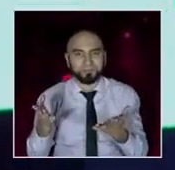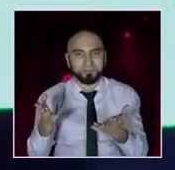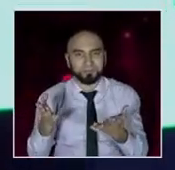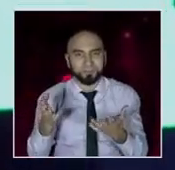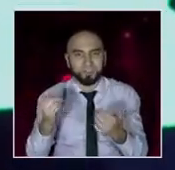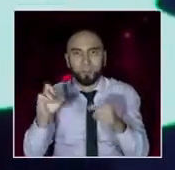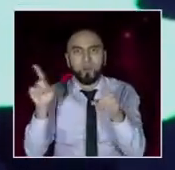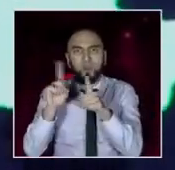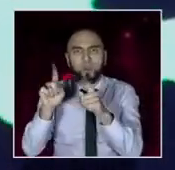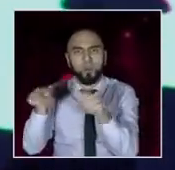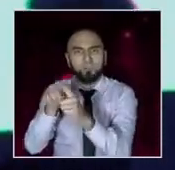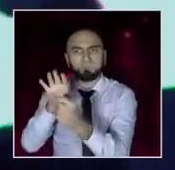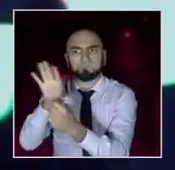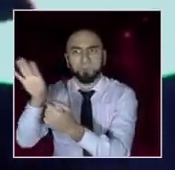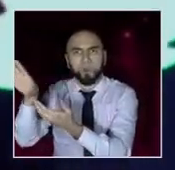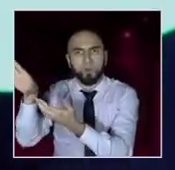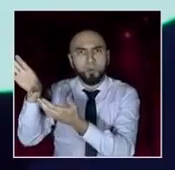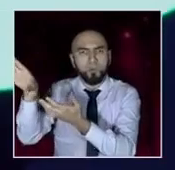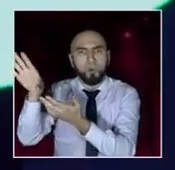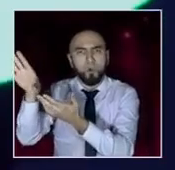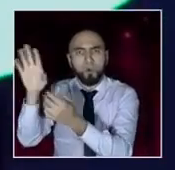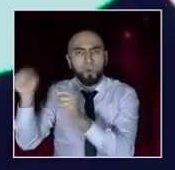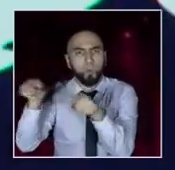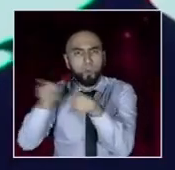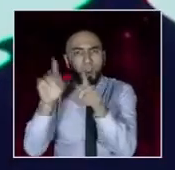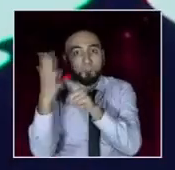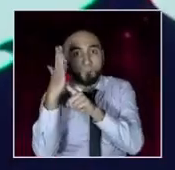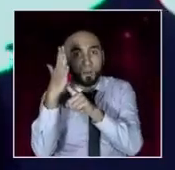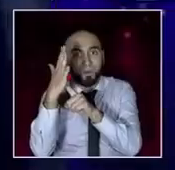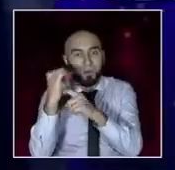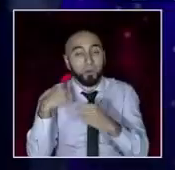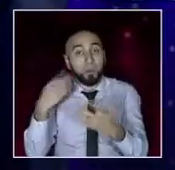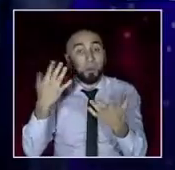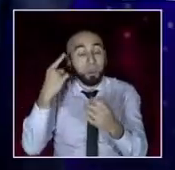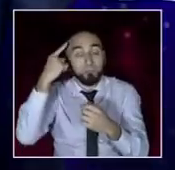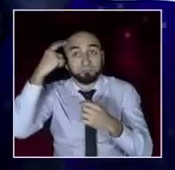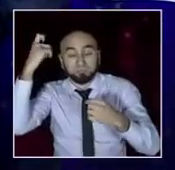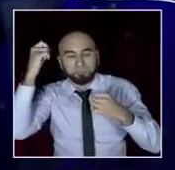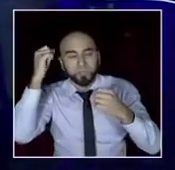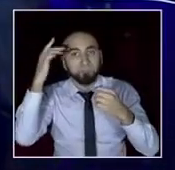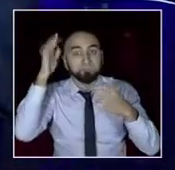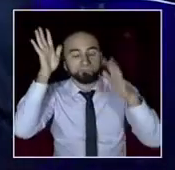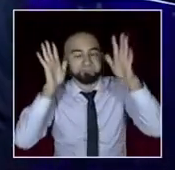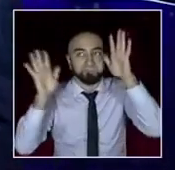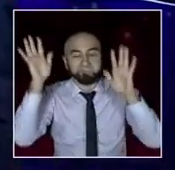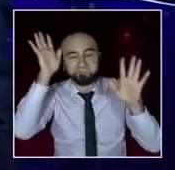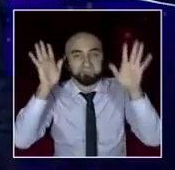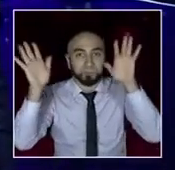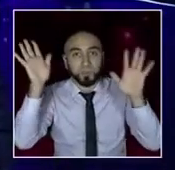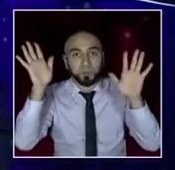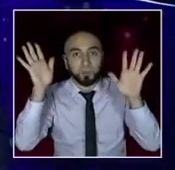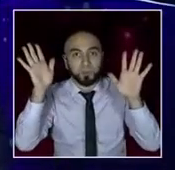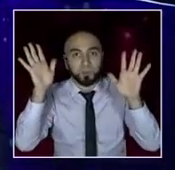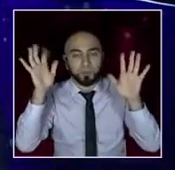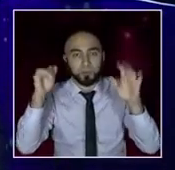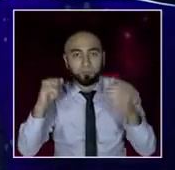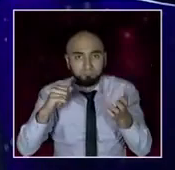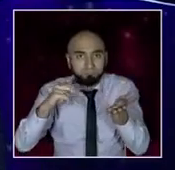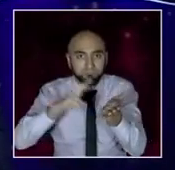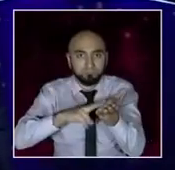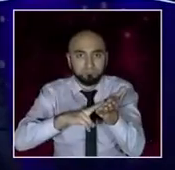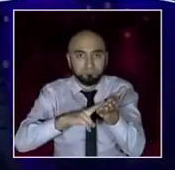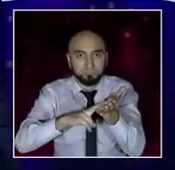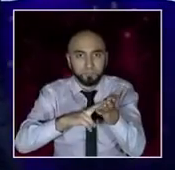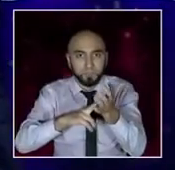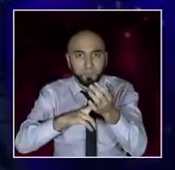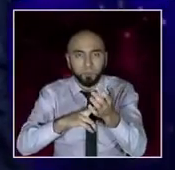una realidad externa. Las alucinaciones que ocurren, controladas, que ocurren entre y debido a